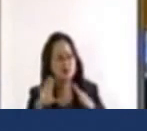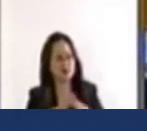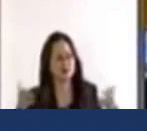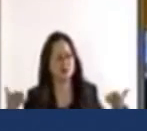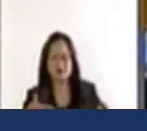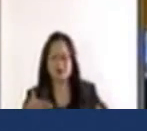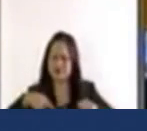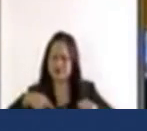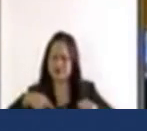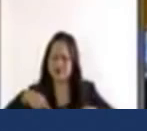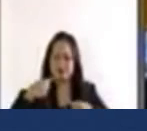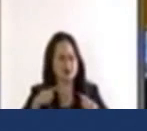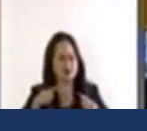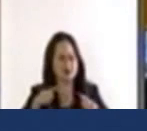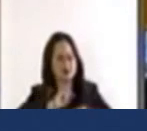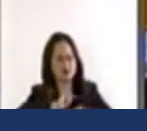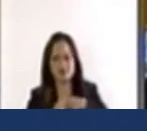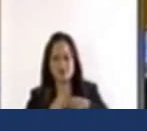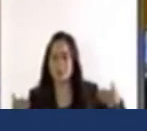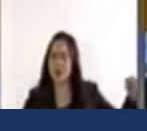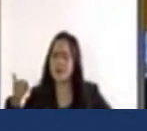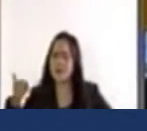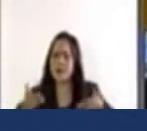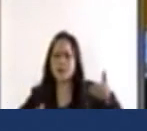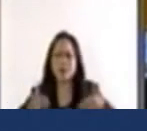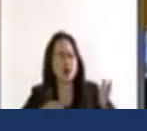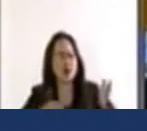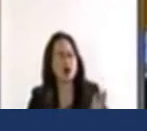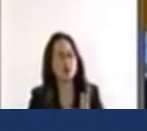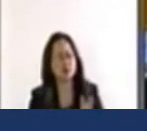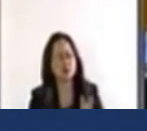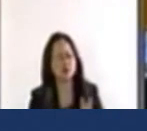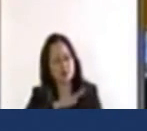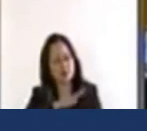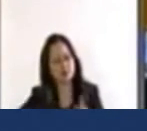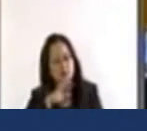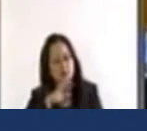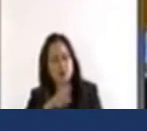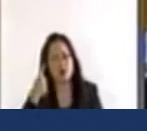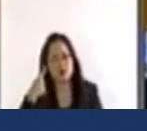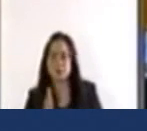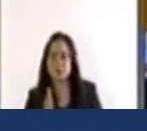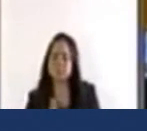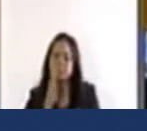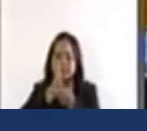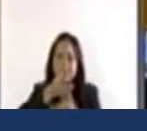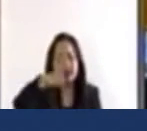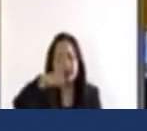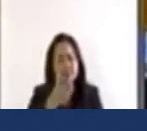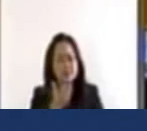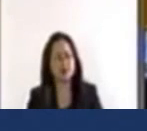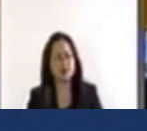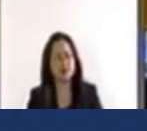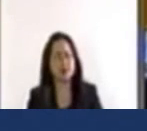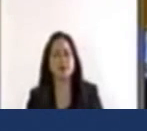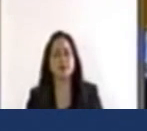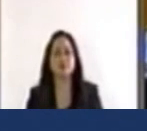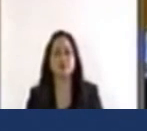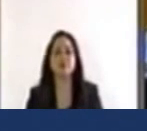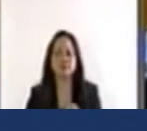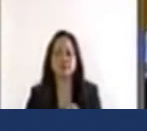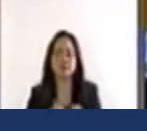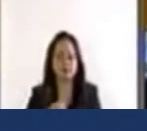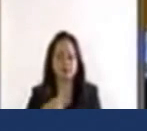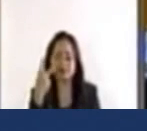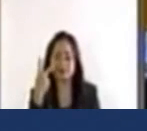a crear una carrera judicial en el estricto sentido del término dentro del Poder Judicial, con gente que esté